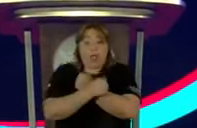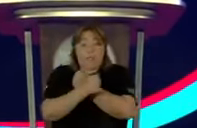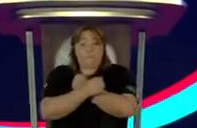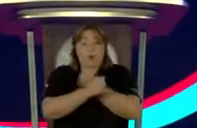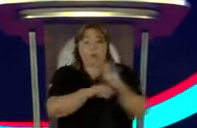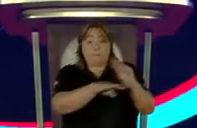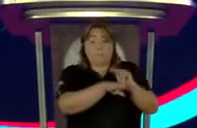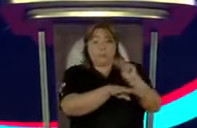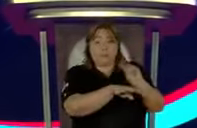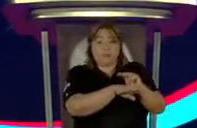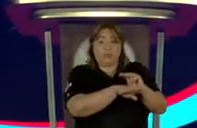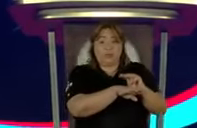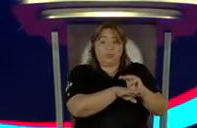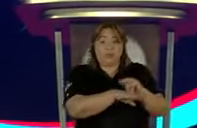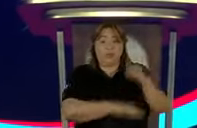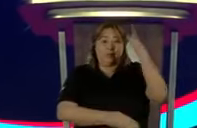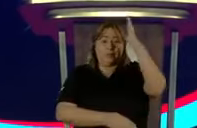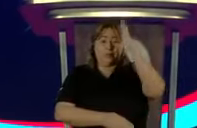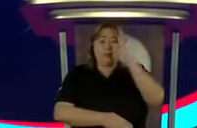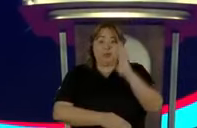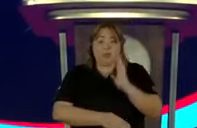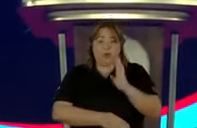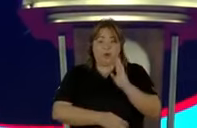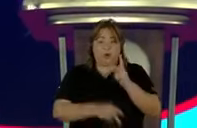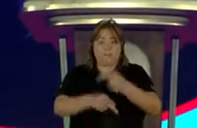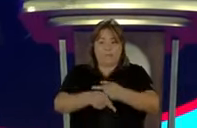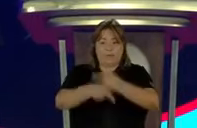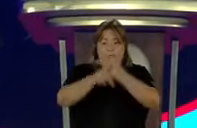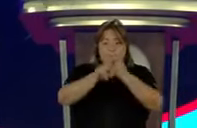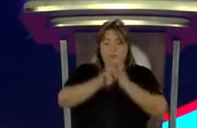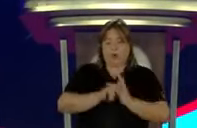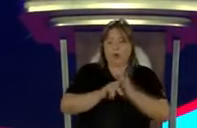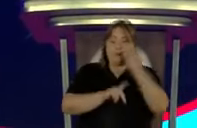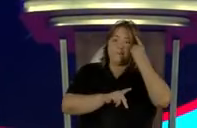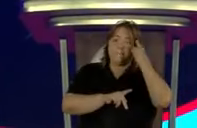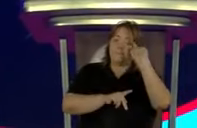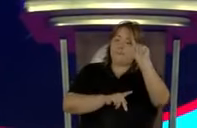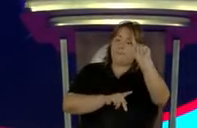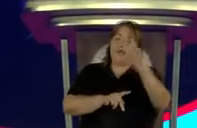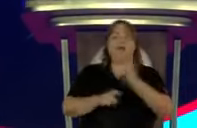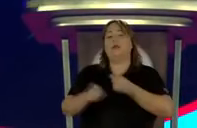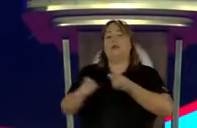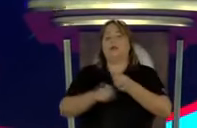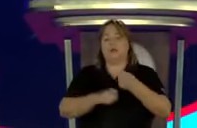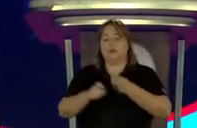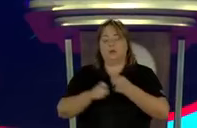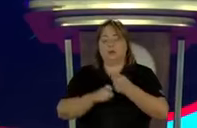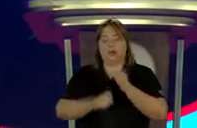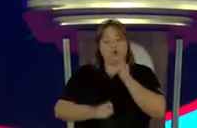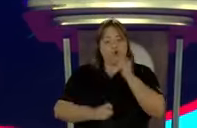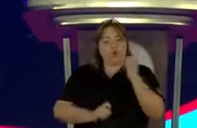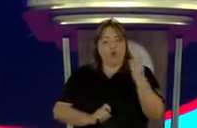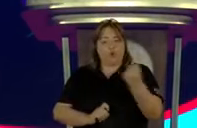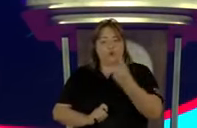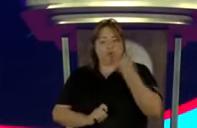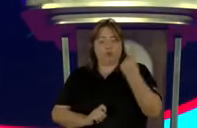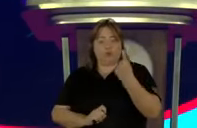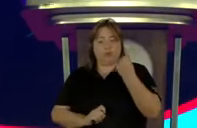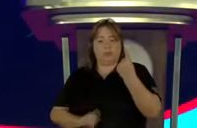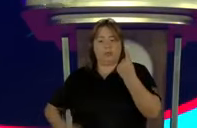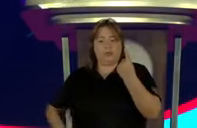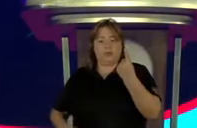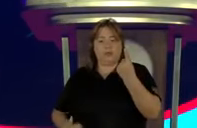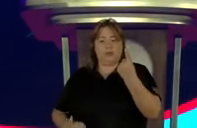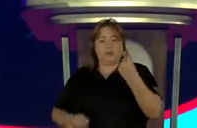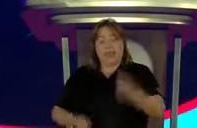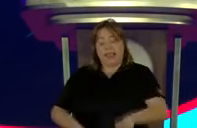Porque Dios me lo prestó para que lo administrara. Y no solamente daba